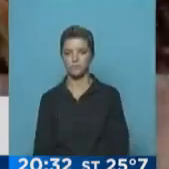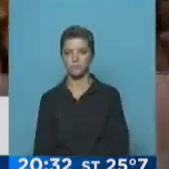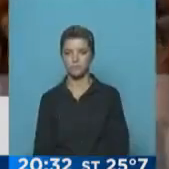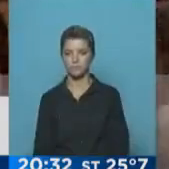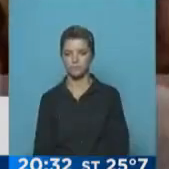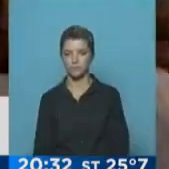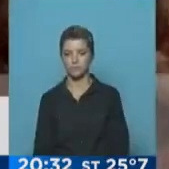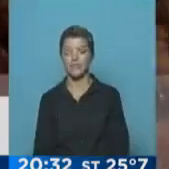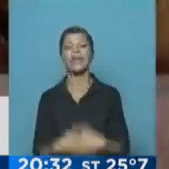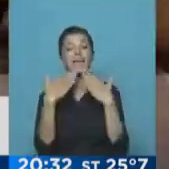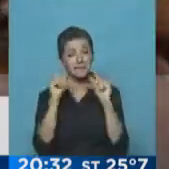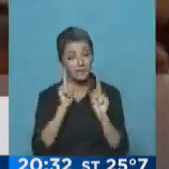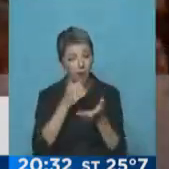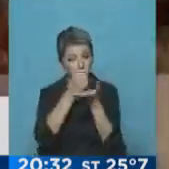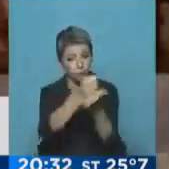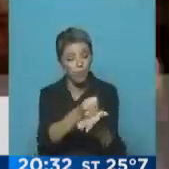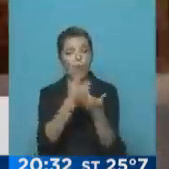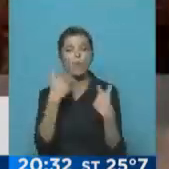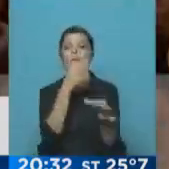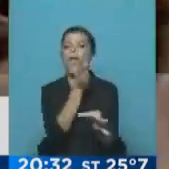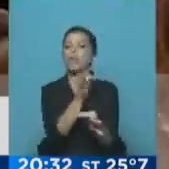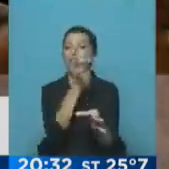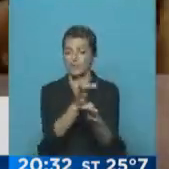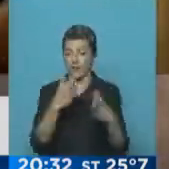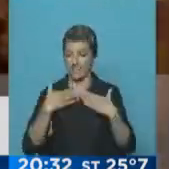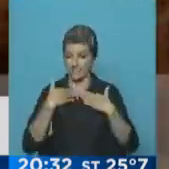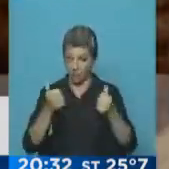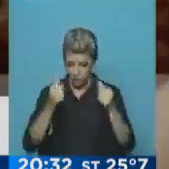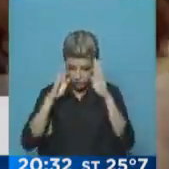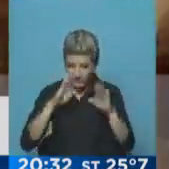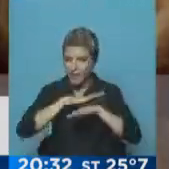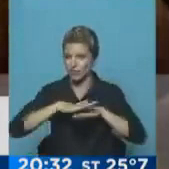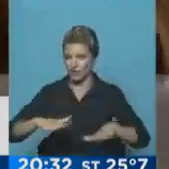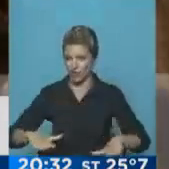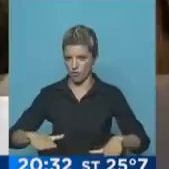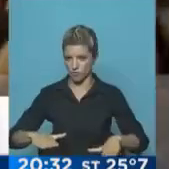que les permite educación y salud a nuestros niños.